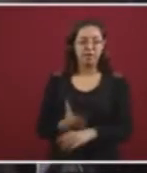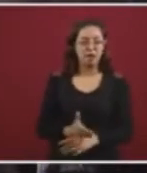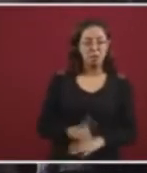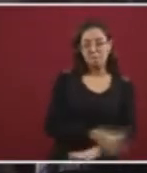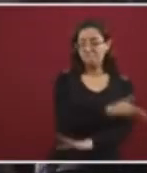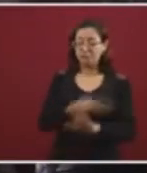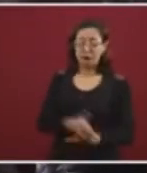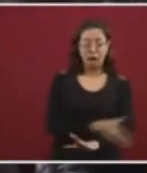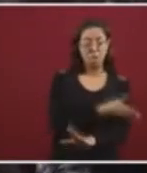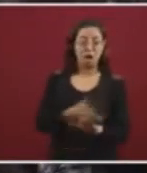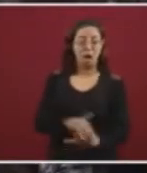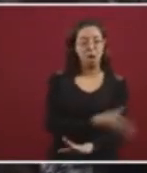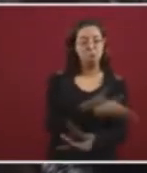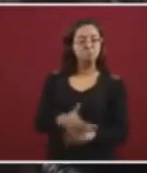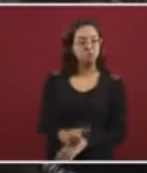su hermano